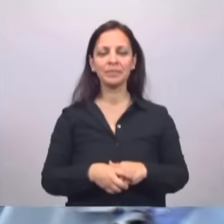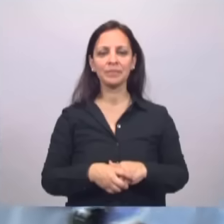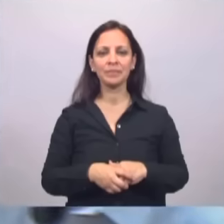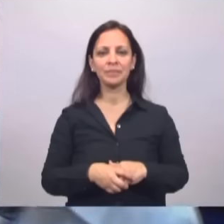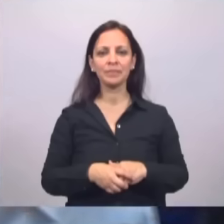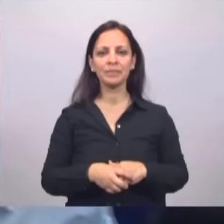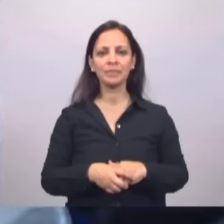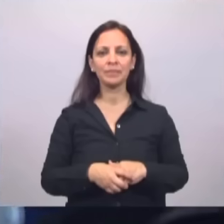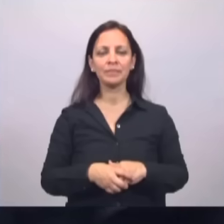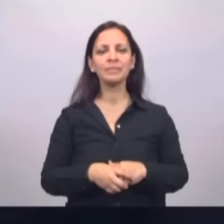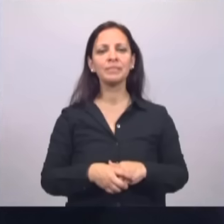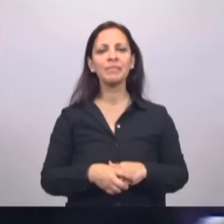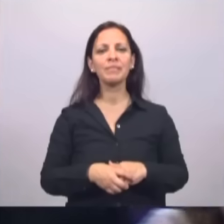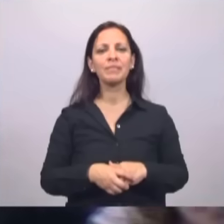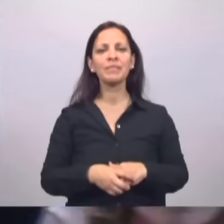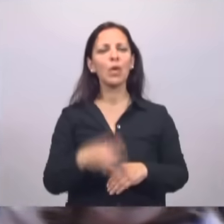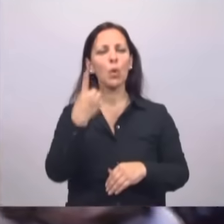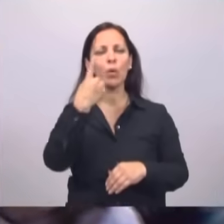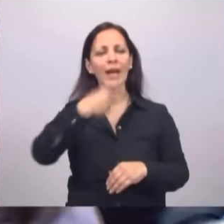Y algo que engloba